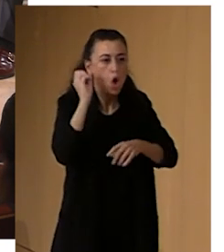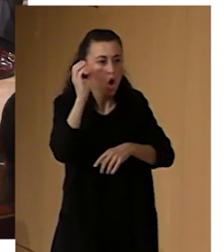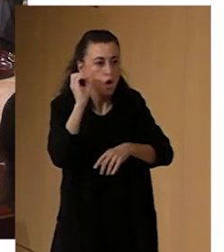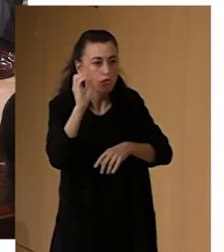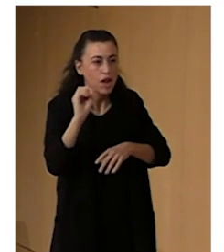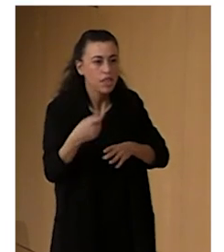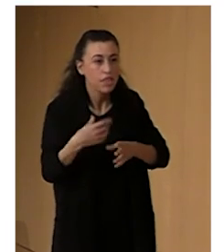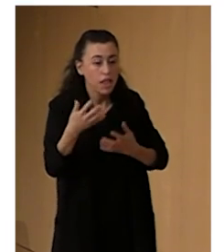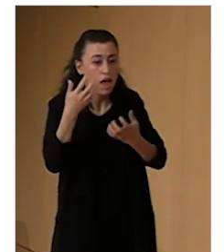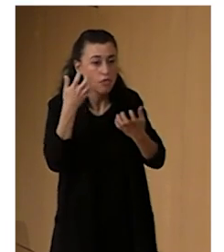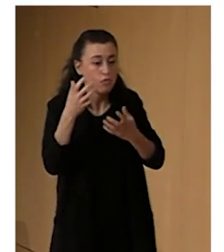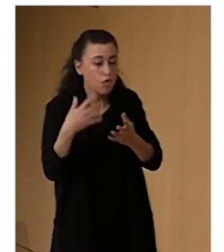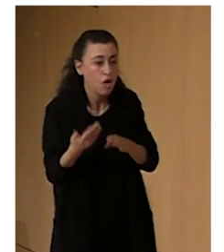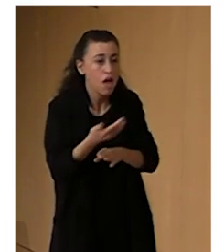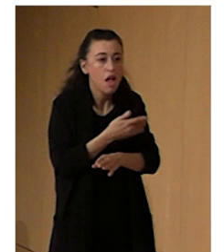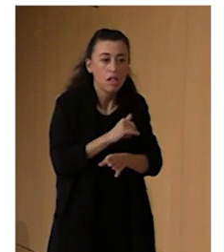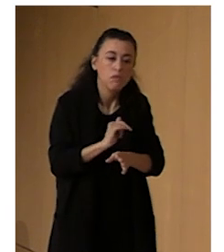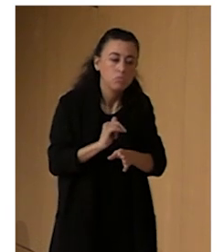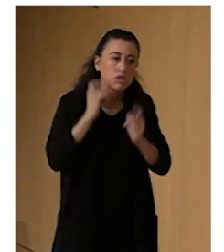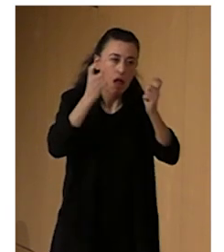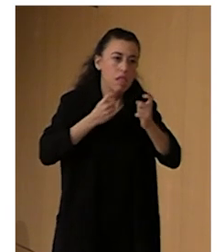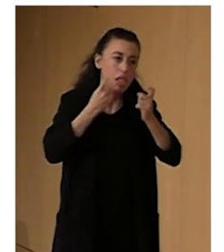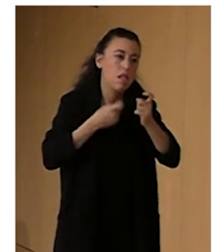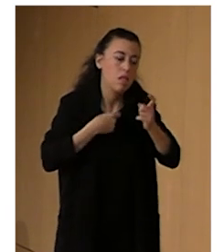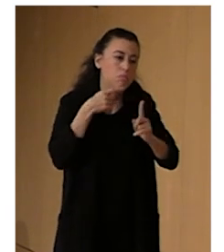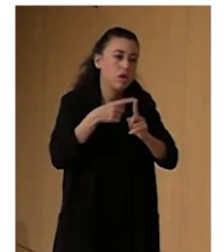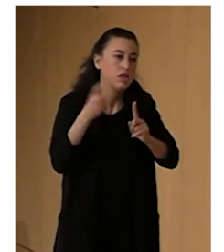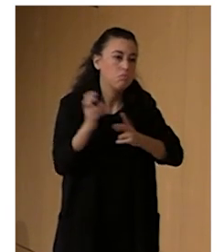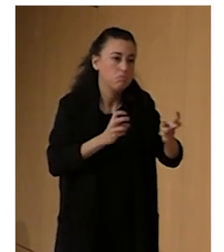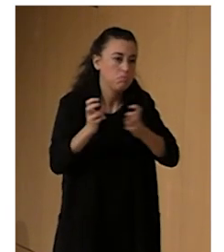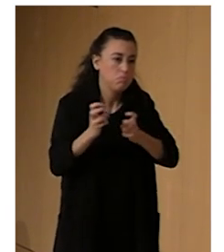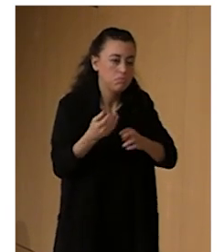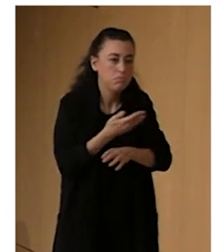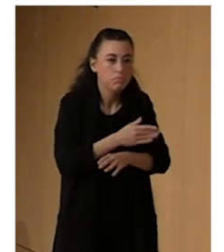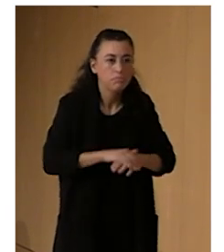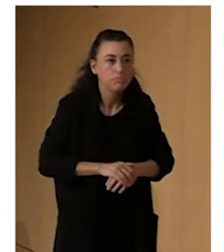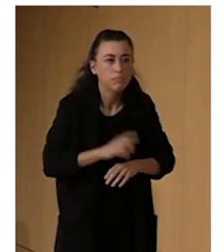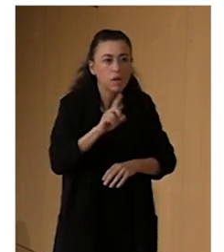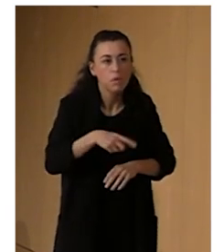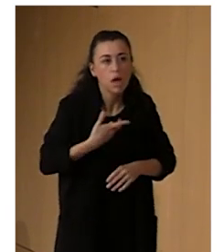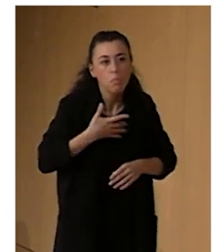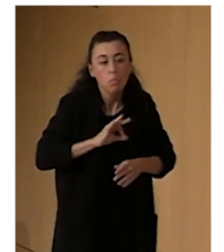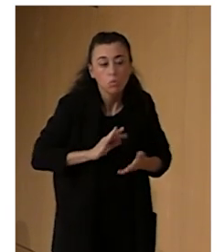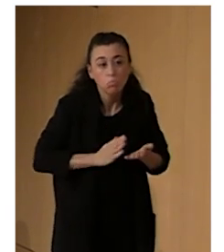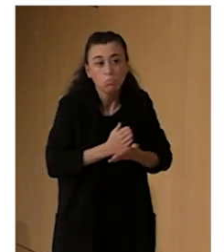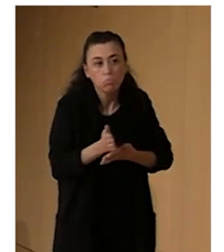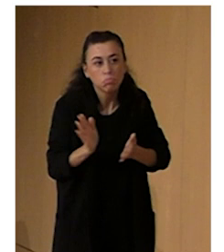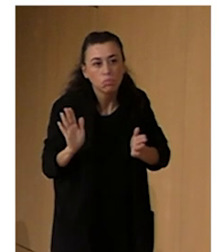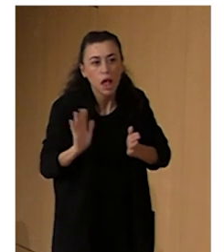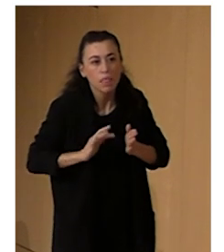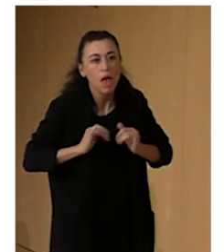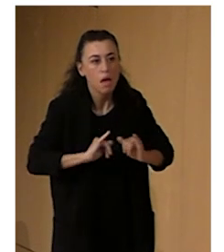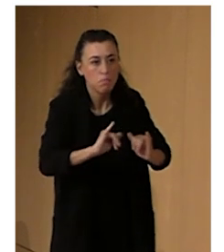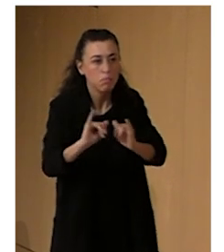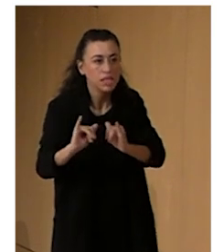actuación para que para que puedan venir eh tenemos la posibilidad de paseo escénico y también el que puedan